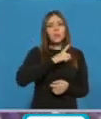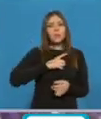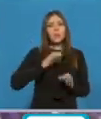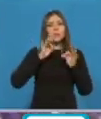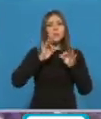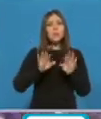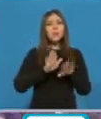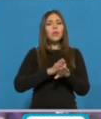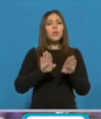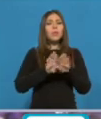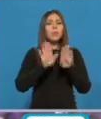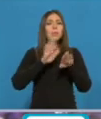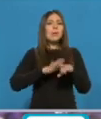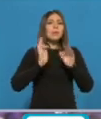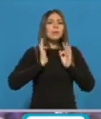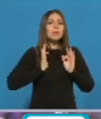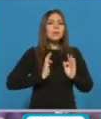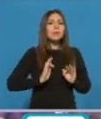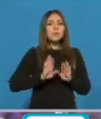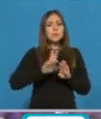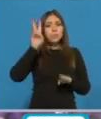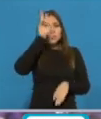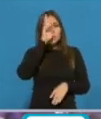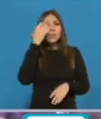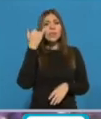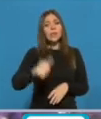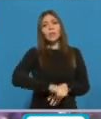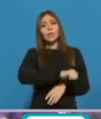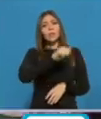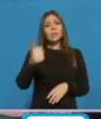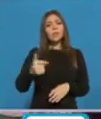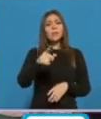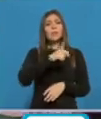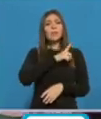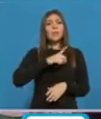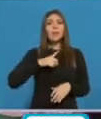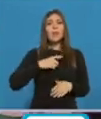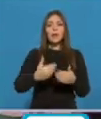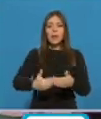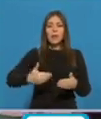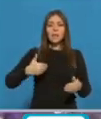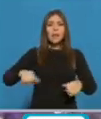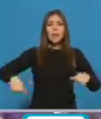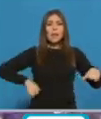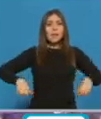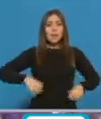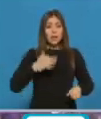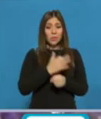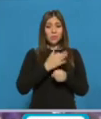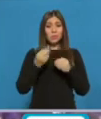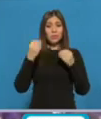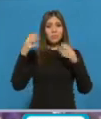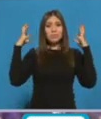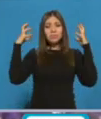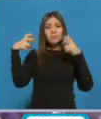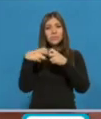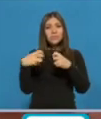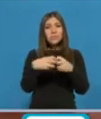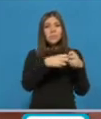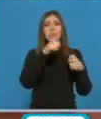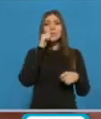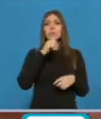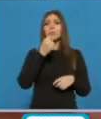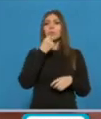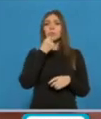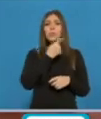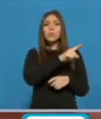un tercer paso. Y finalmente, trata de anticipar las actividades. Mucho del estrés que vivimos hoy es que queremos traer a los